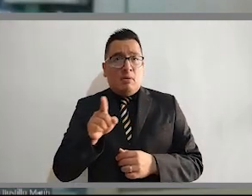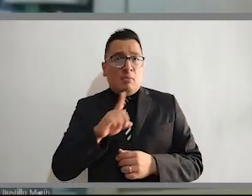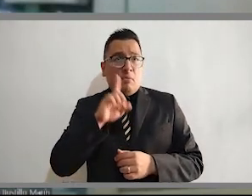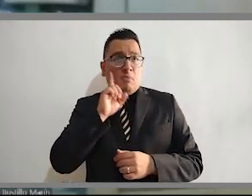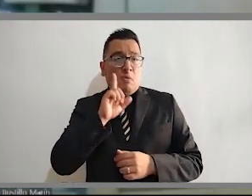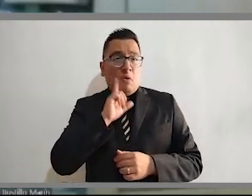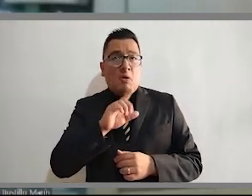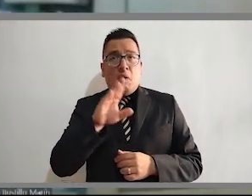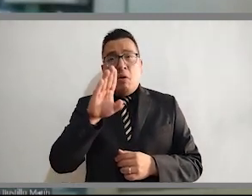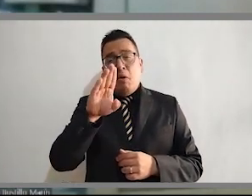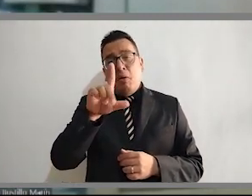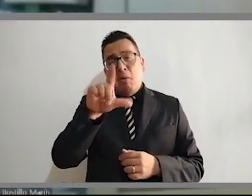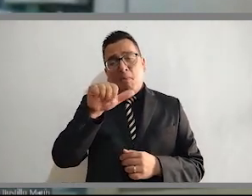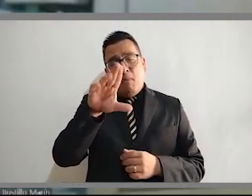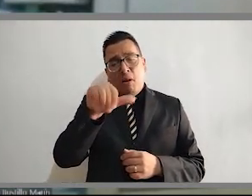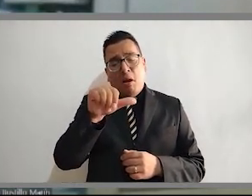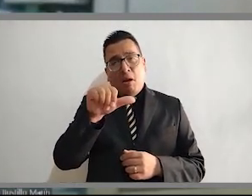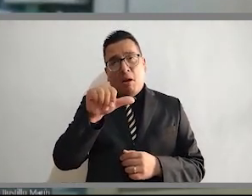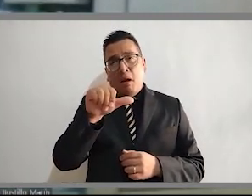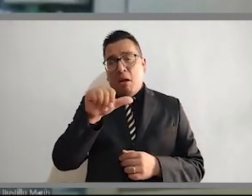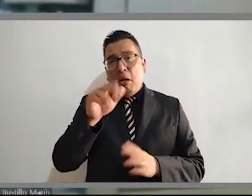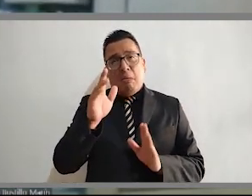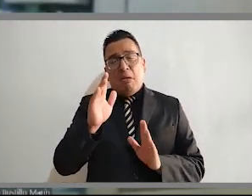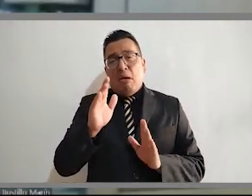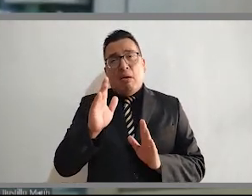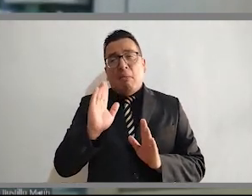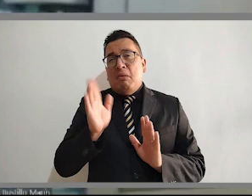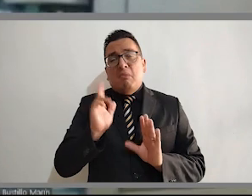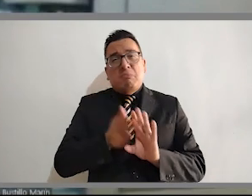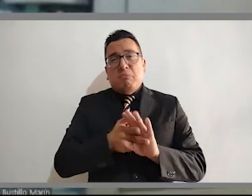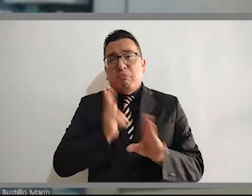¿Qué quiere decir Blanca? Se fue en blanco.